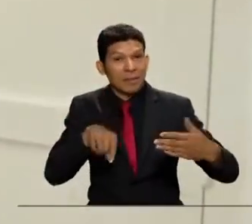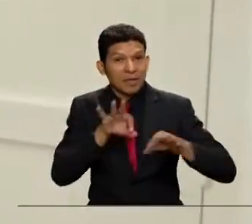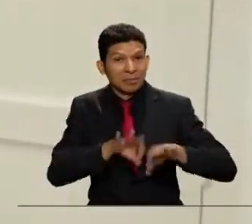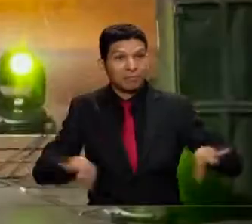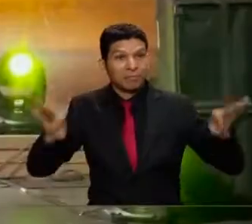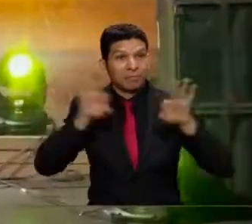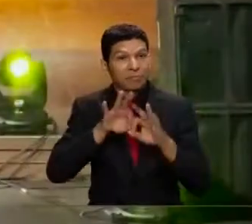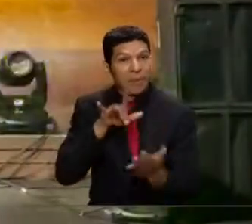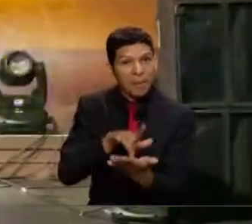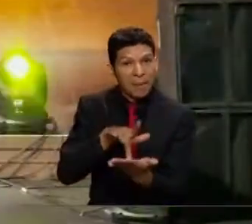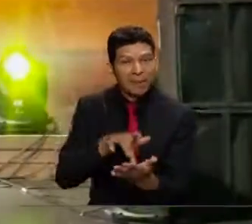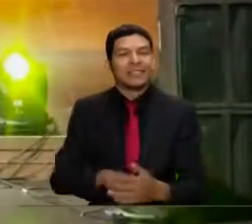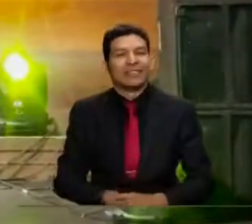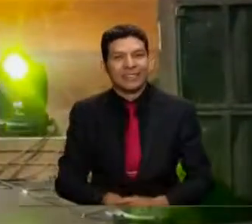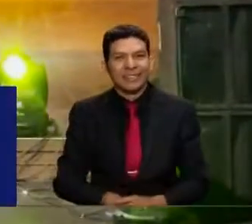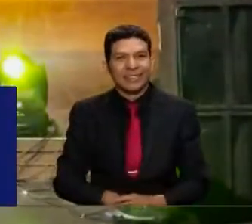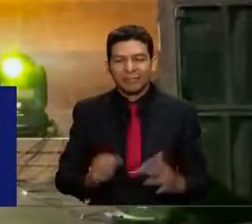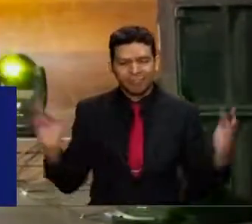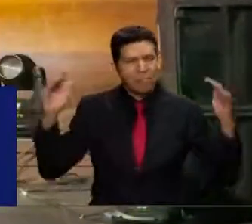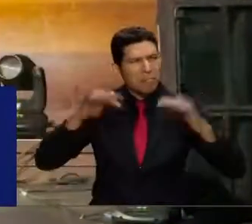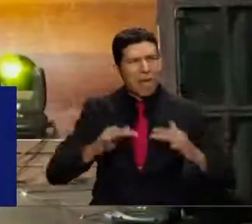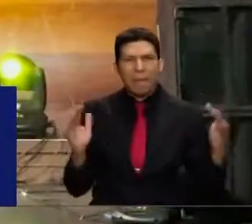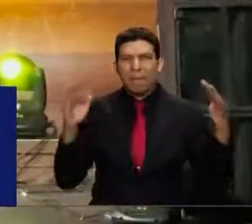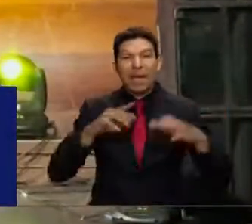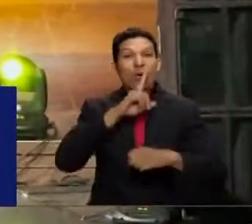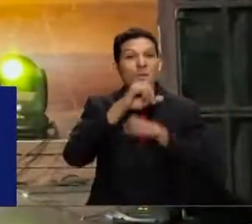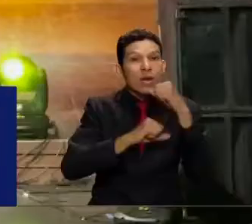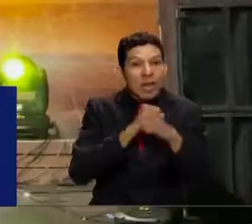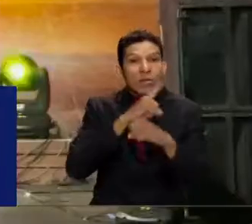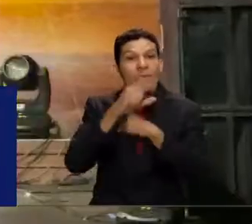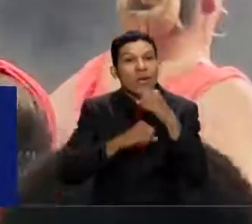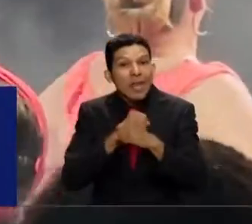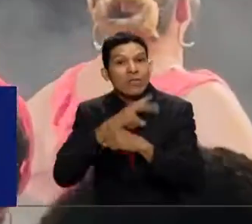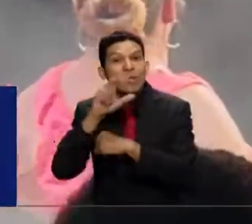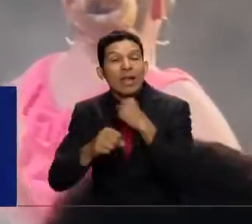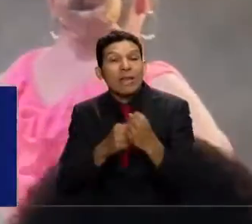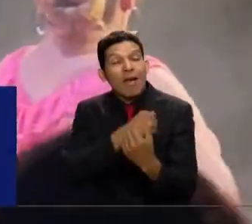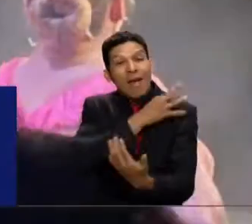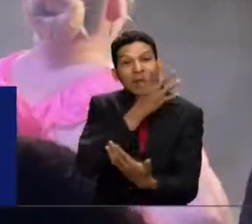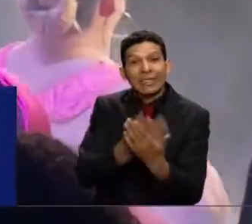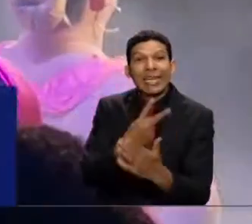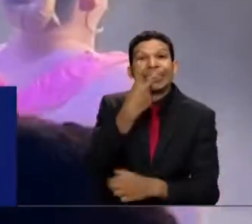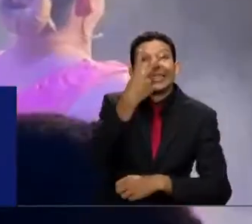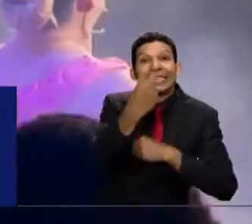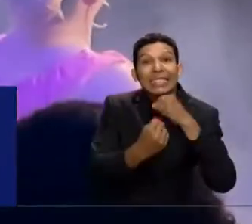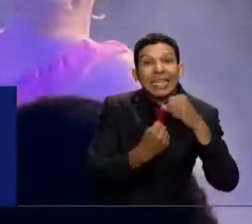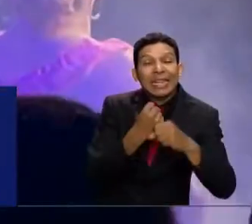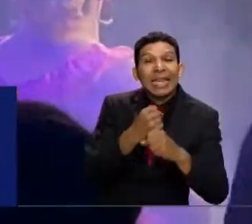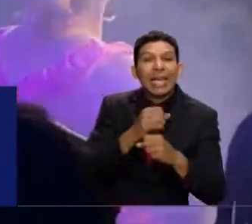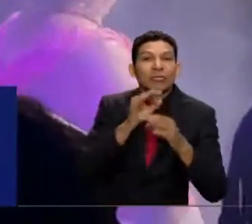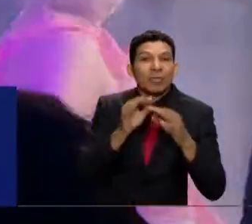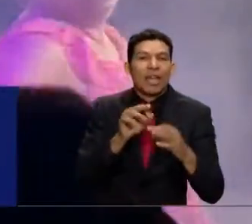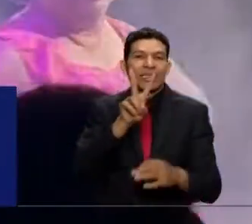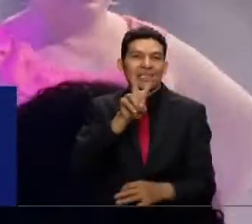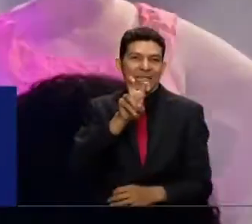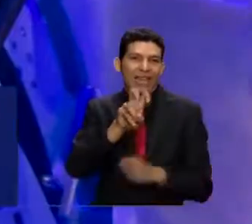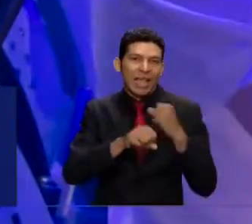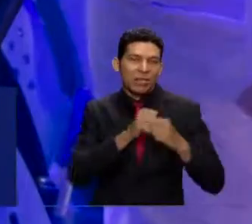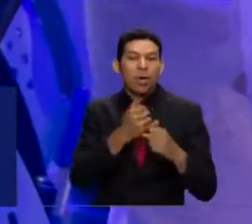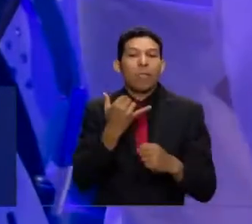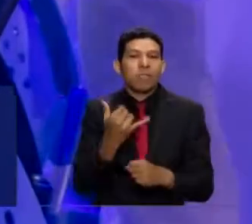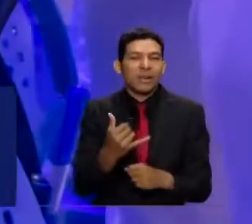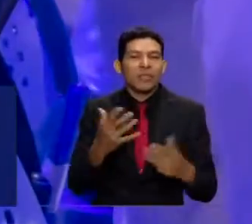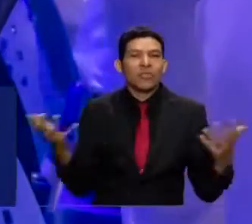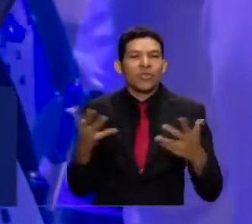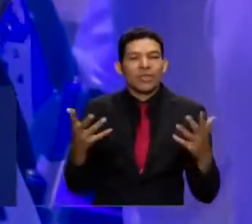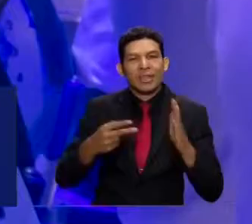hayan participado. El evento anual es un espacio que desde hace 7 años desarrolla el Tecnocentro Cultural Somos Pacífico, ubicado